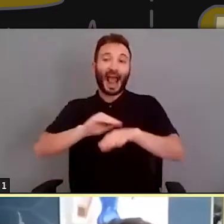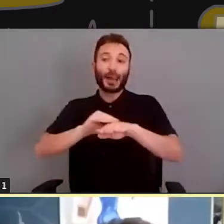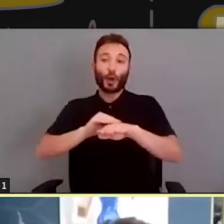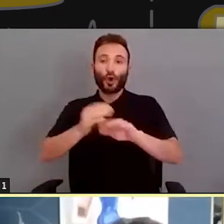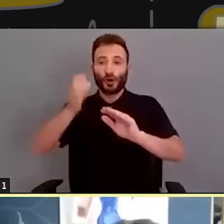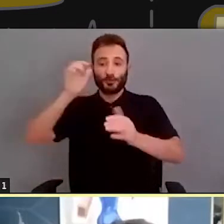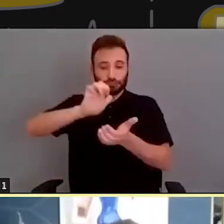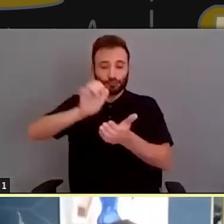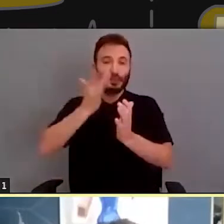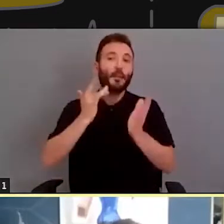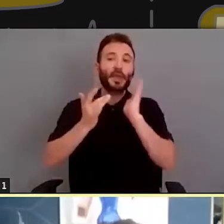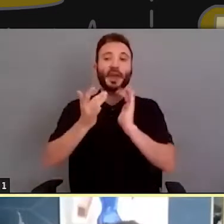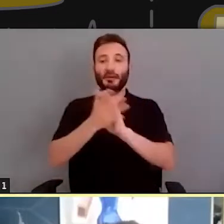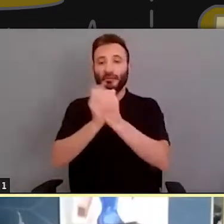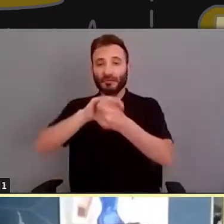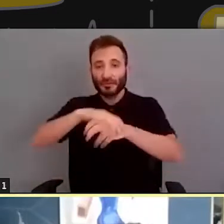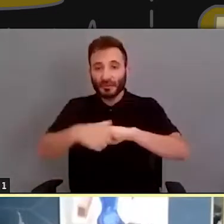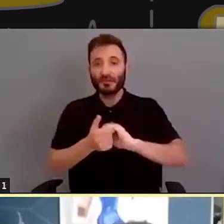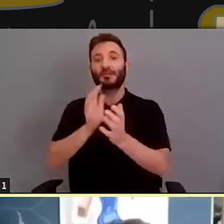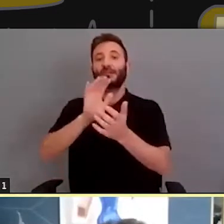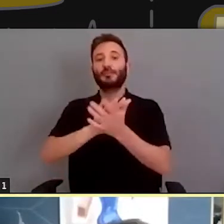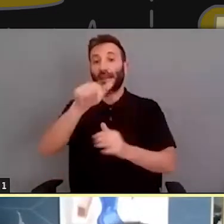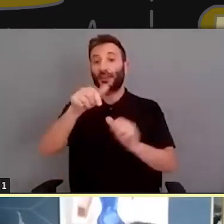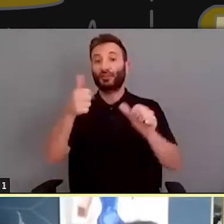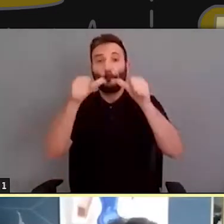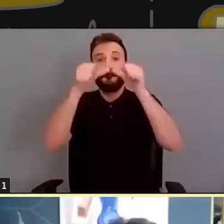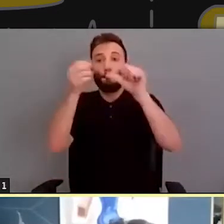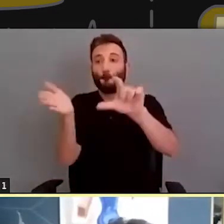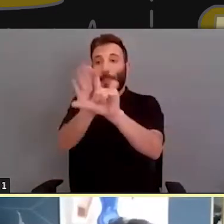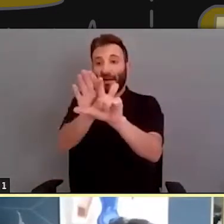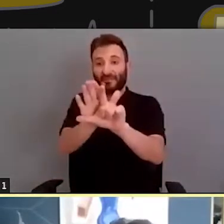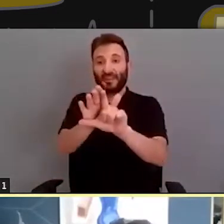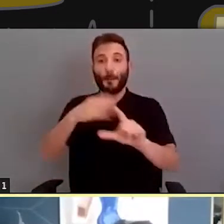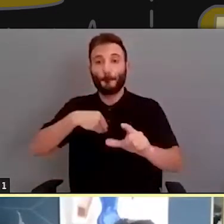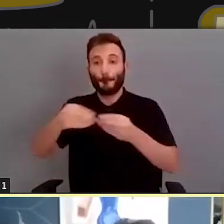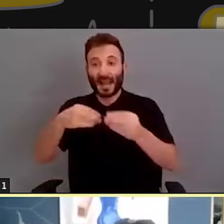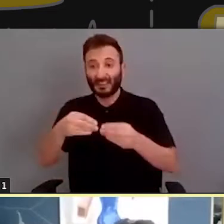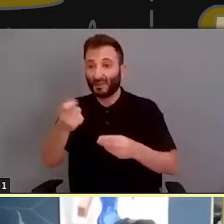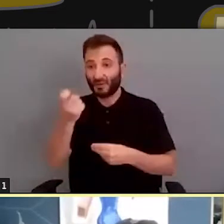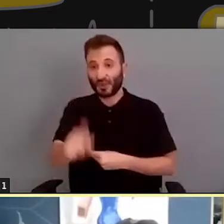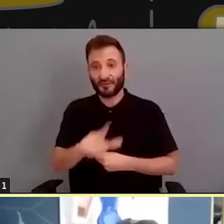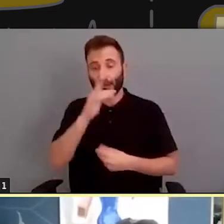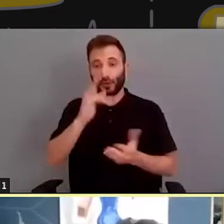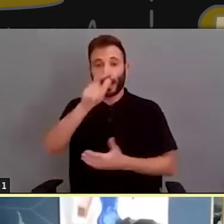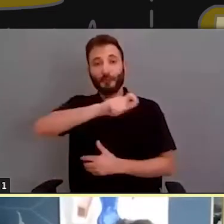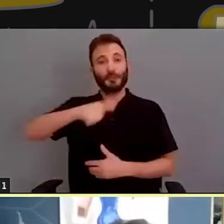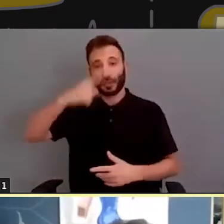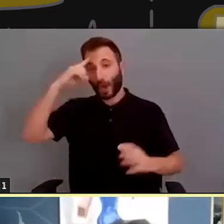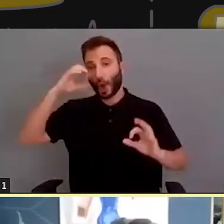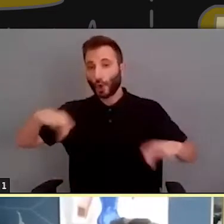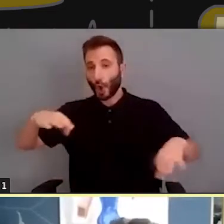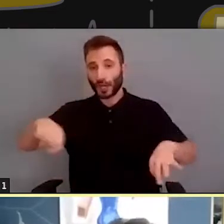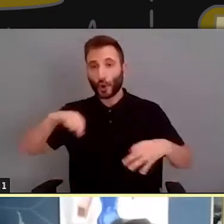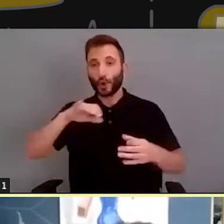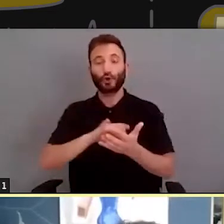necesario poner plástico sobre esto para que nadie lo toque. Estoy hablando un poco de sentido común, de no poner nuevos